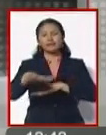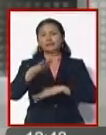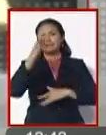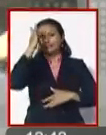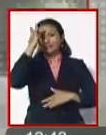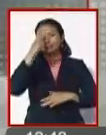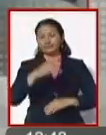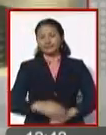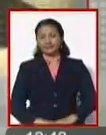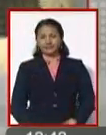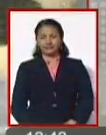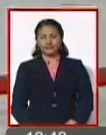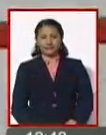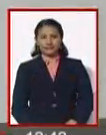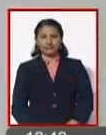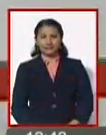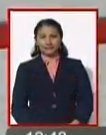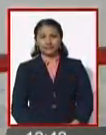la enfermedad.